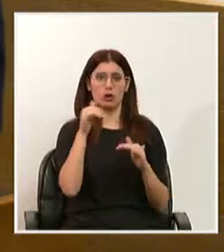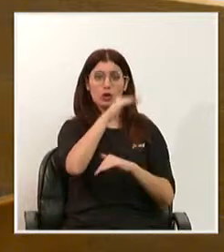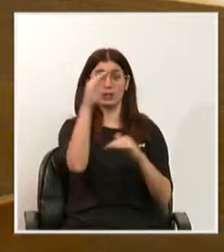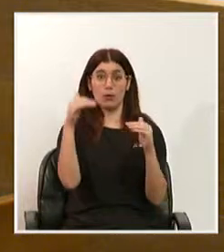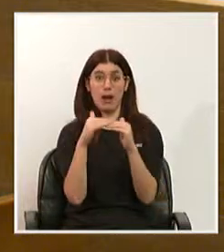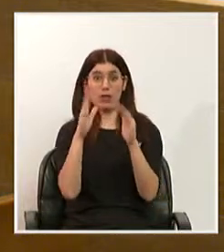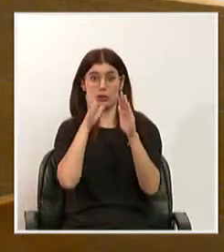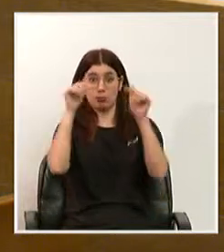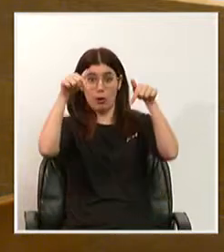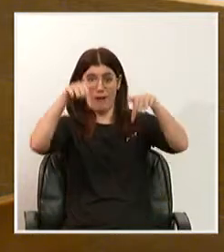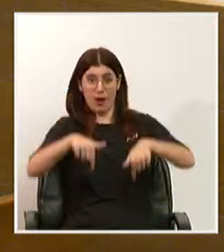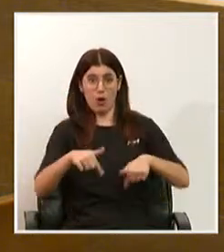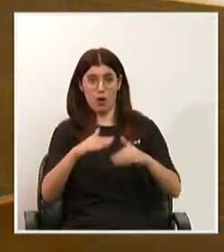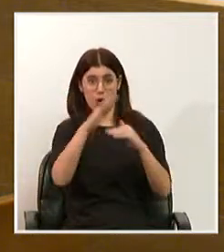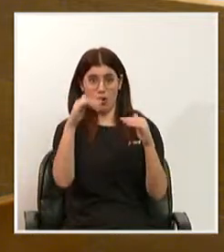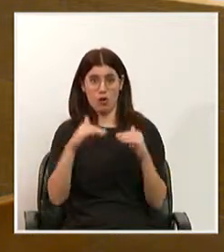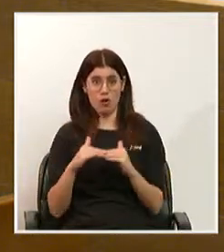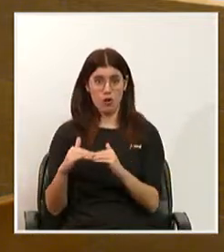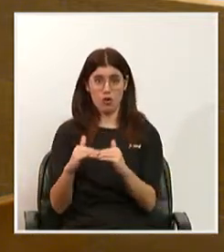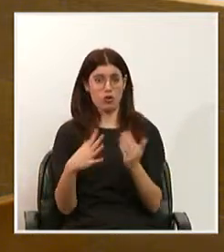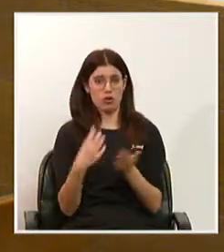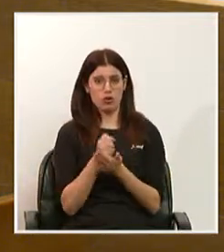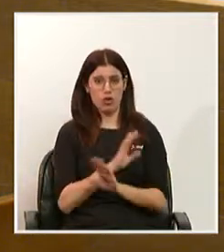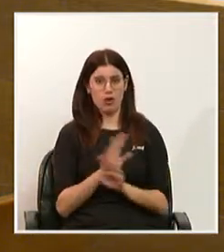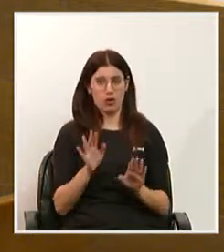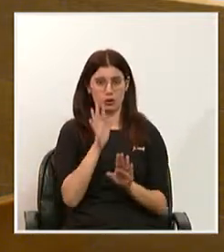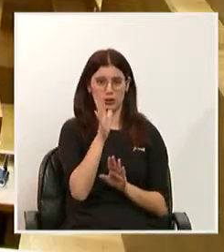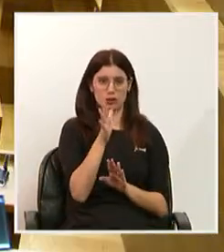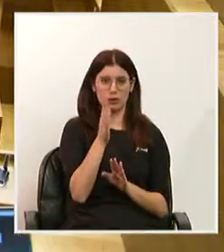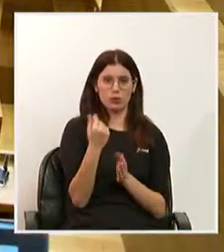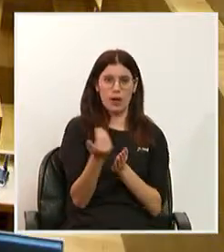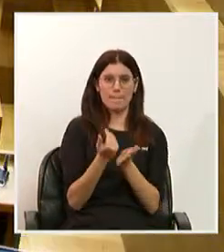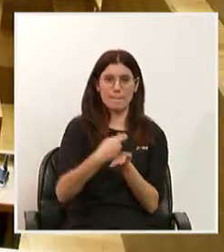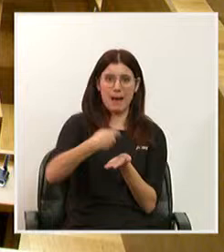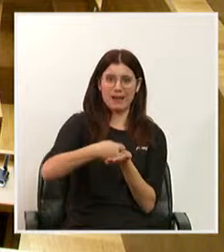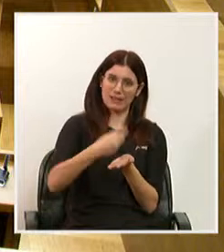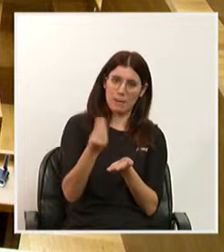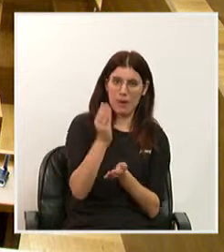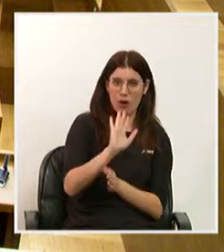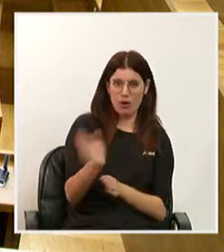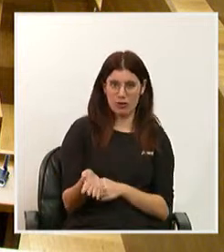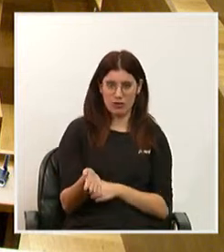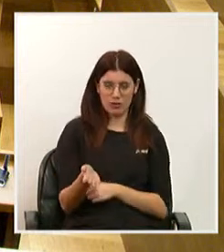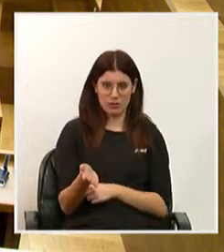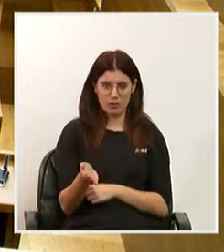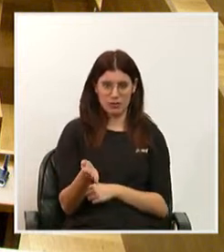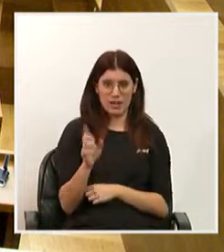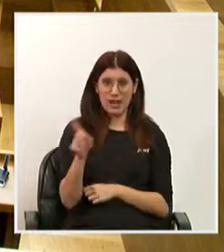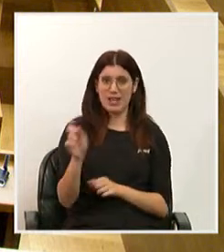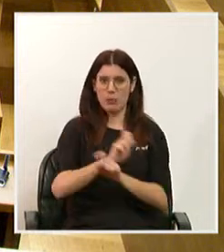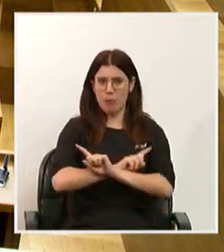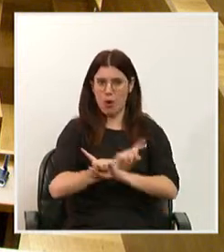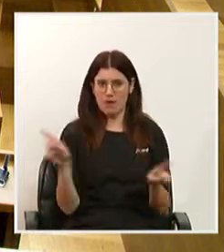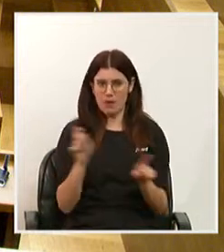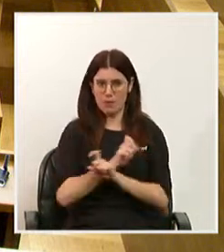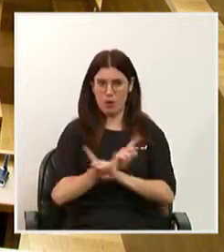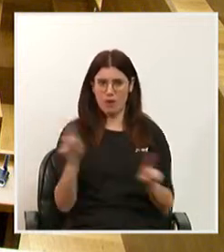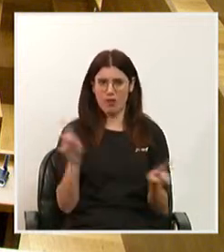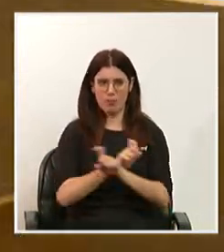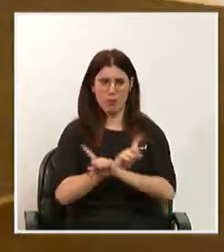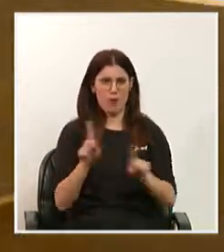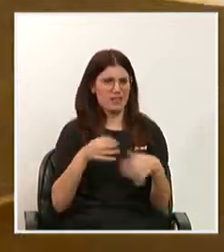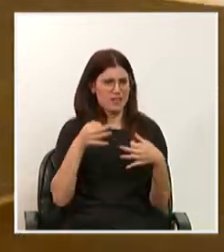todos Viviendo por abajo y con una pagita mejor ellos es prohibir prohibir